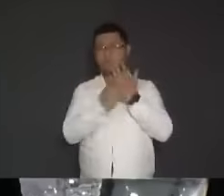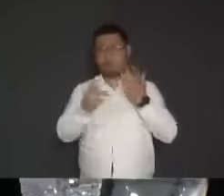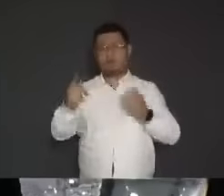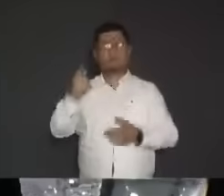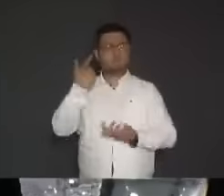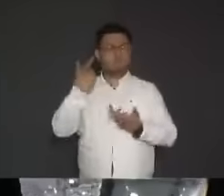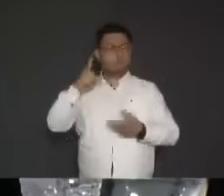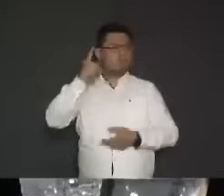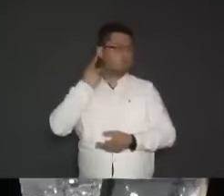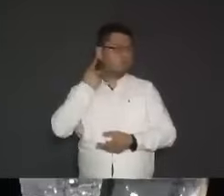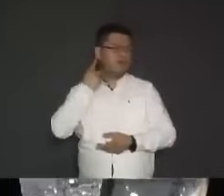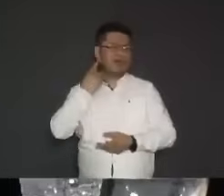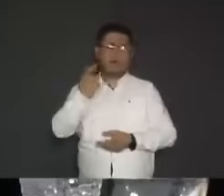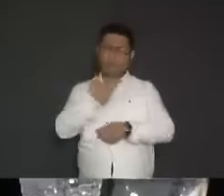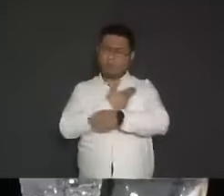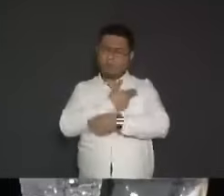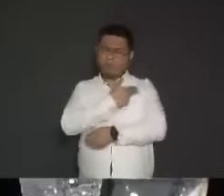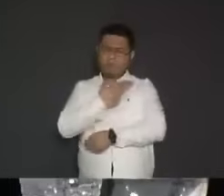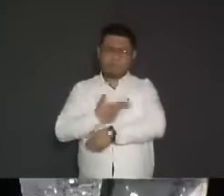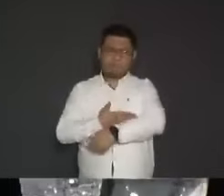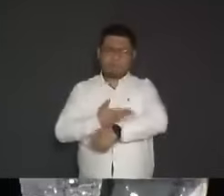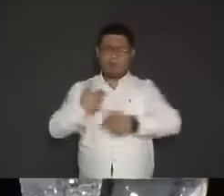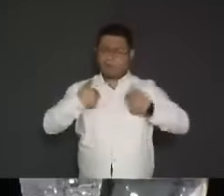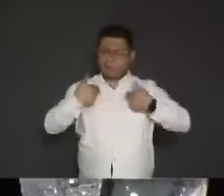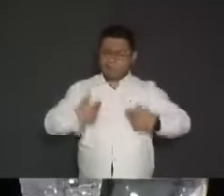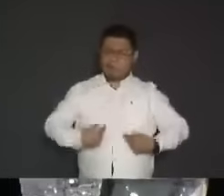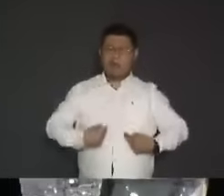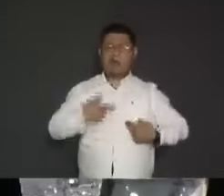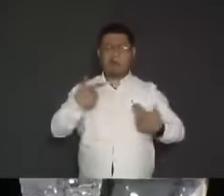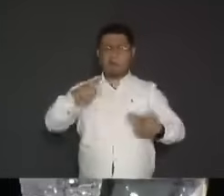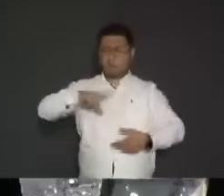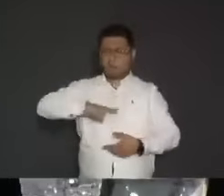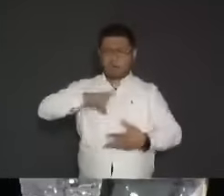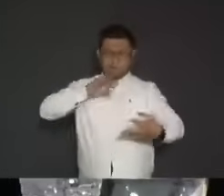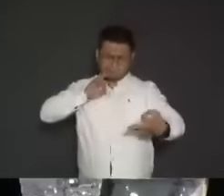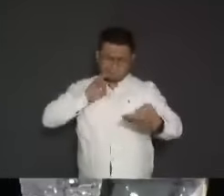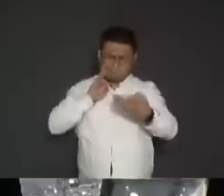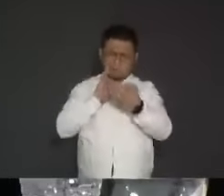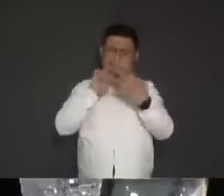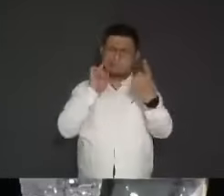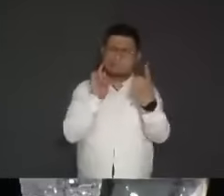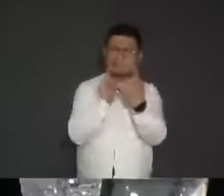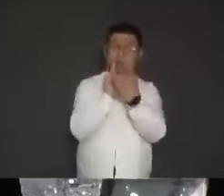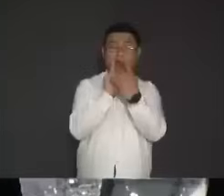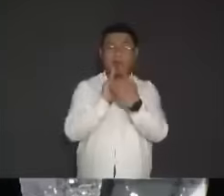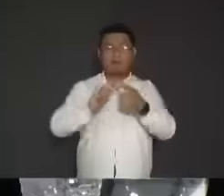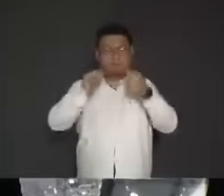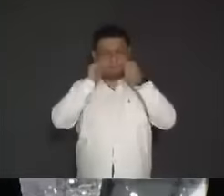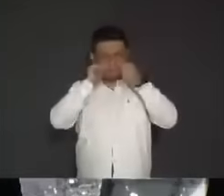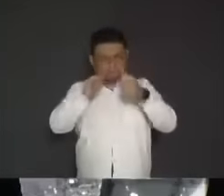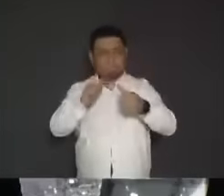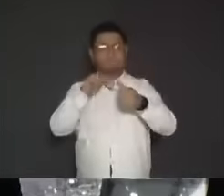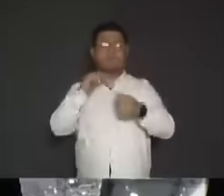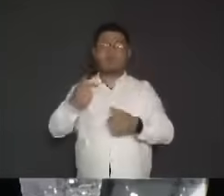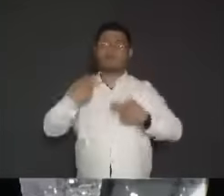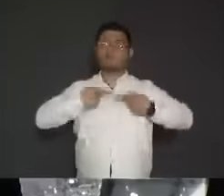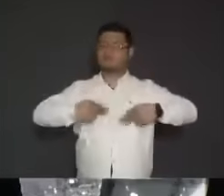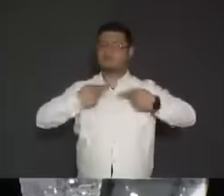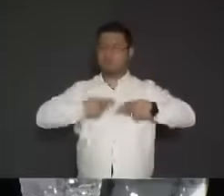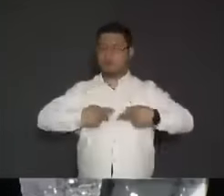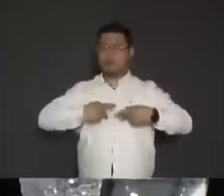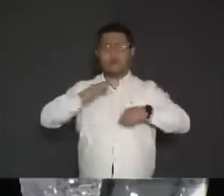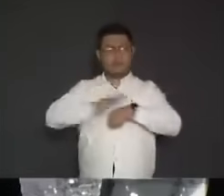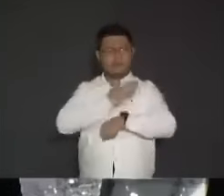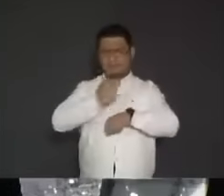las personas sean más importantes que las cosas, un gobierno cercano, donde se escuche y atienda al pueblo, una administración